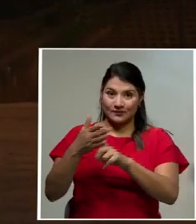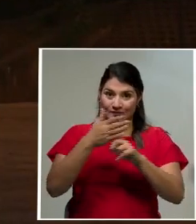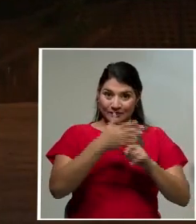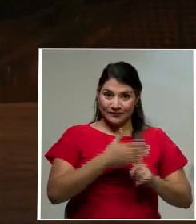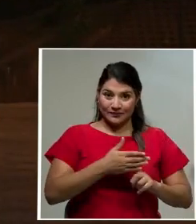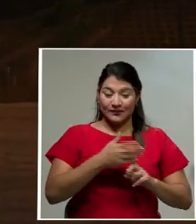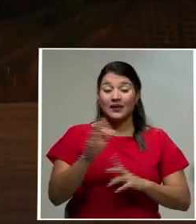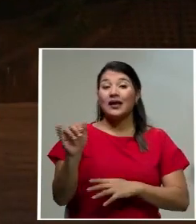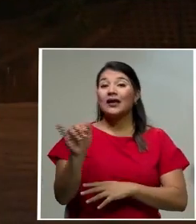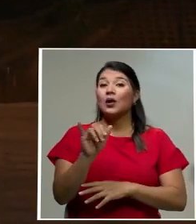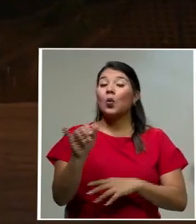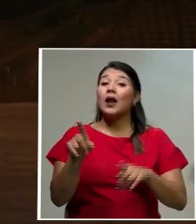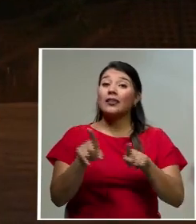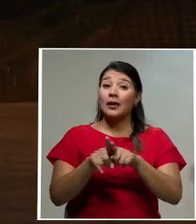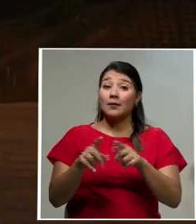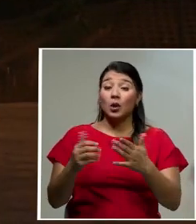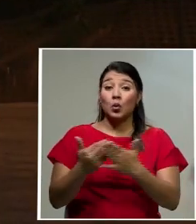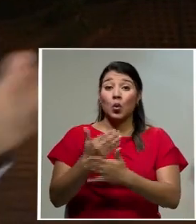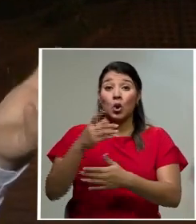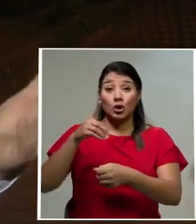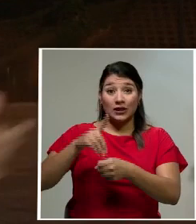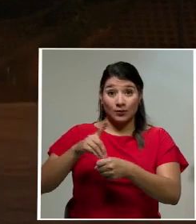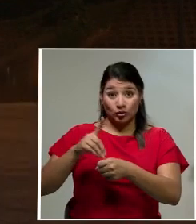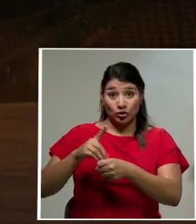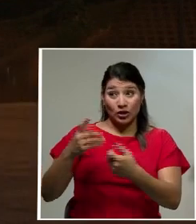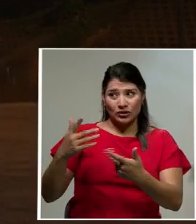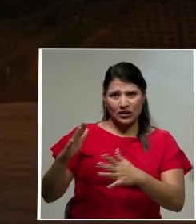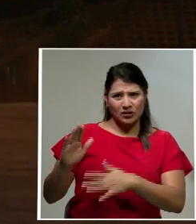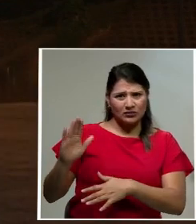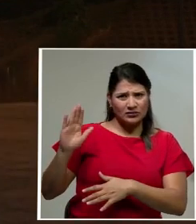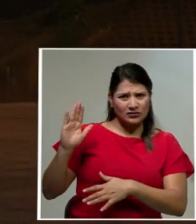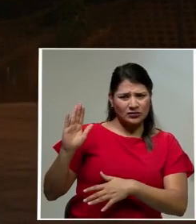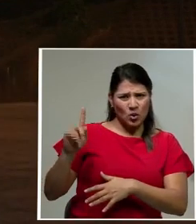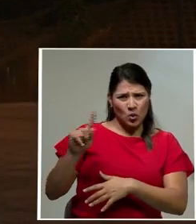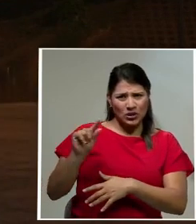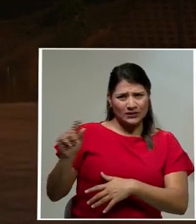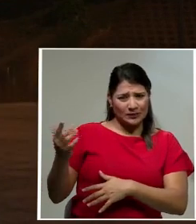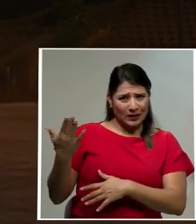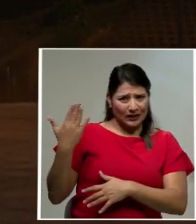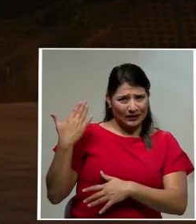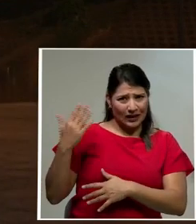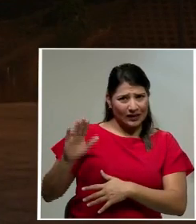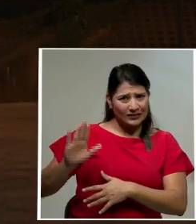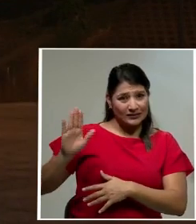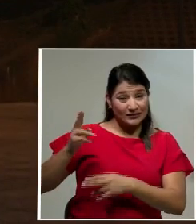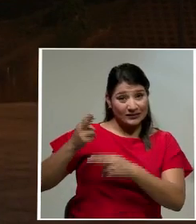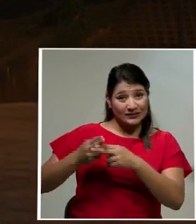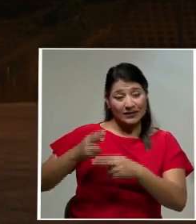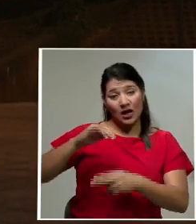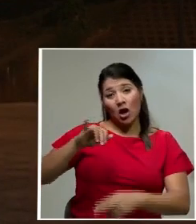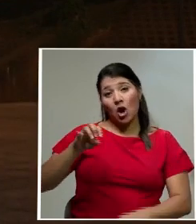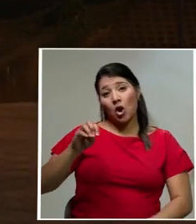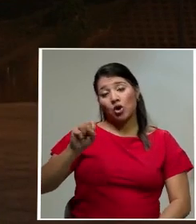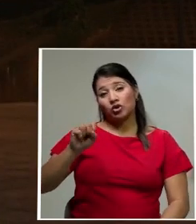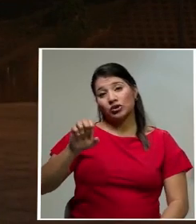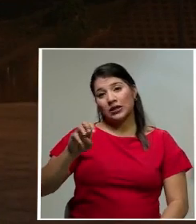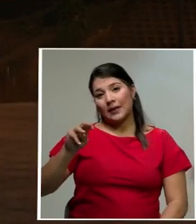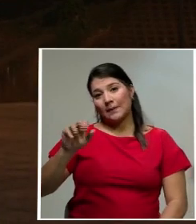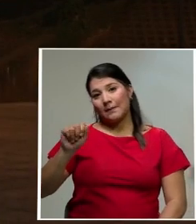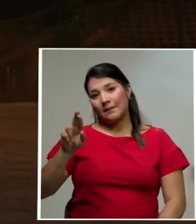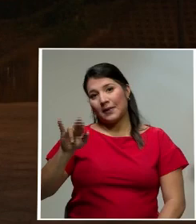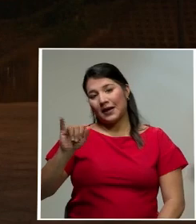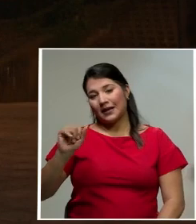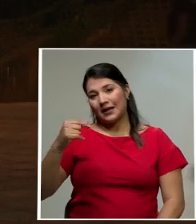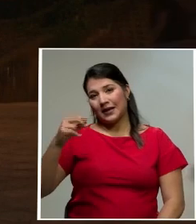Así también el nuevo diputado que fue juramentado hace menos de una semana, don José María Guevara del Partido Unidad Social